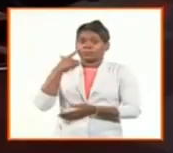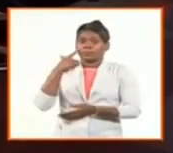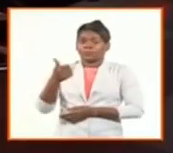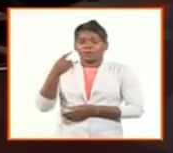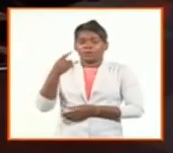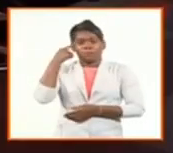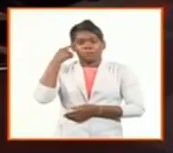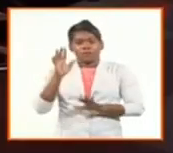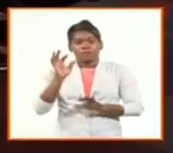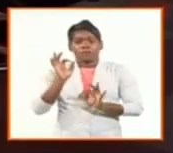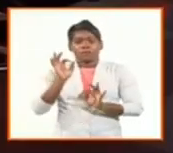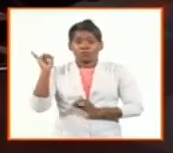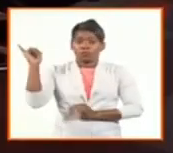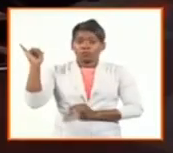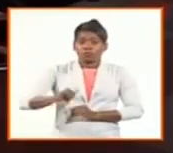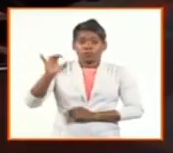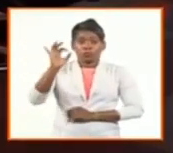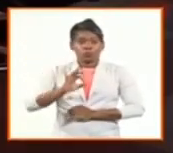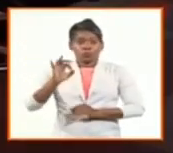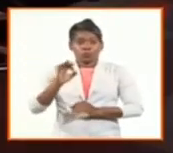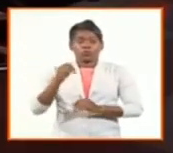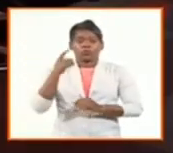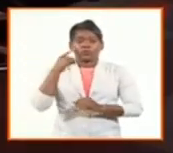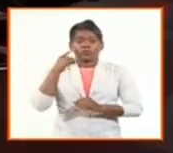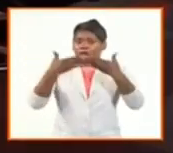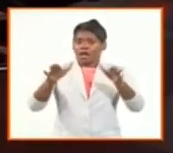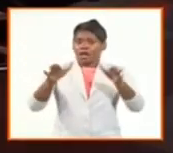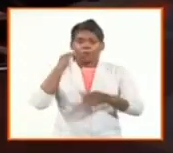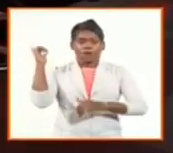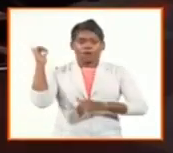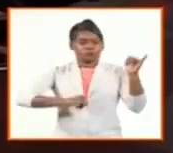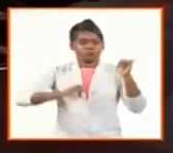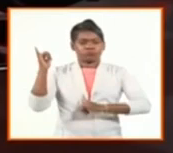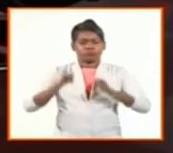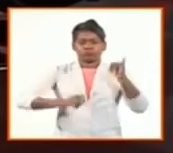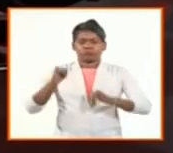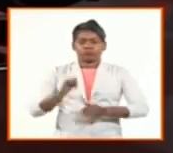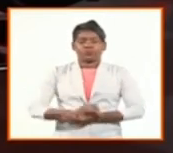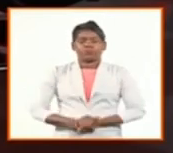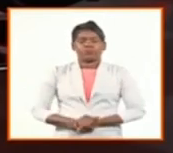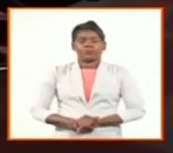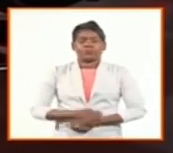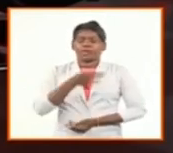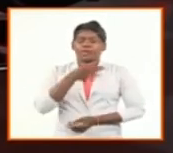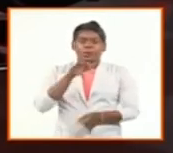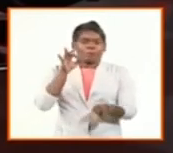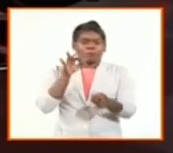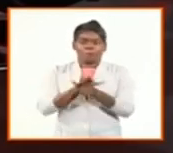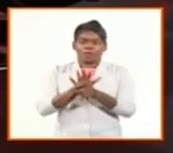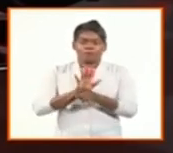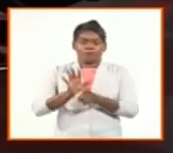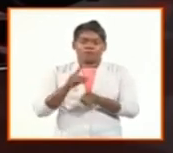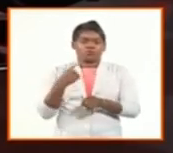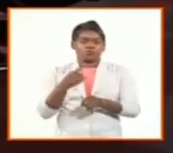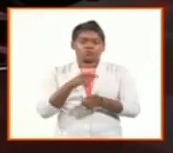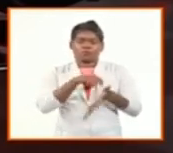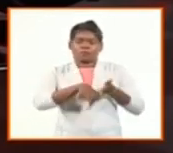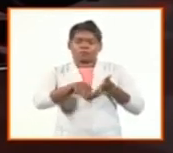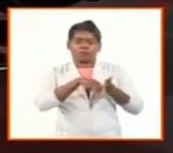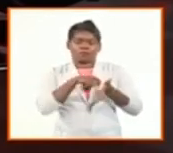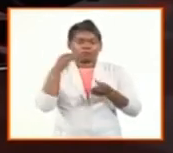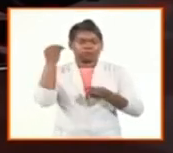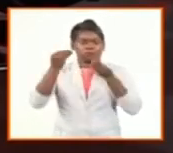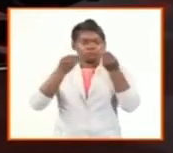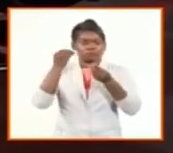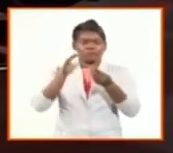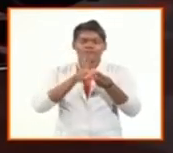acá. Correcto. En el mes de enero de este año 2022 se lograron acopiar en el entorno de unas 30.000 toneladas